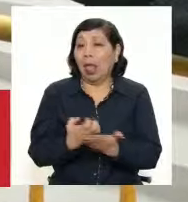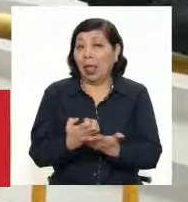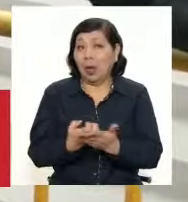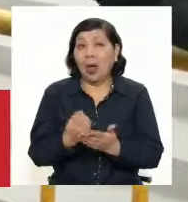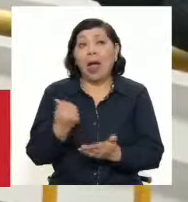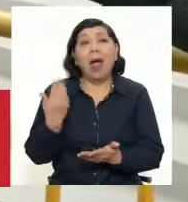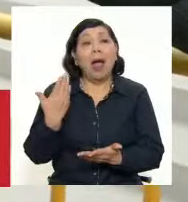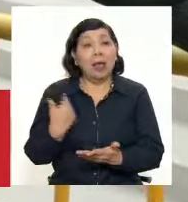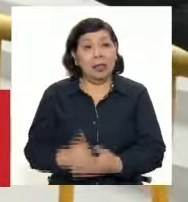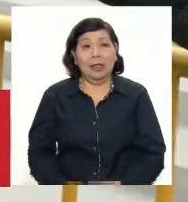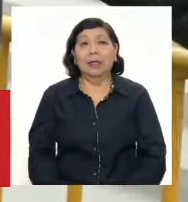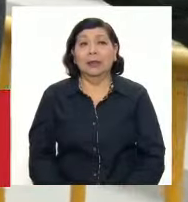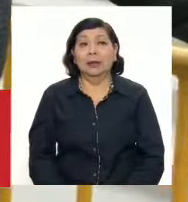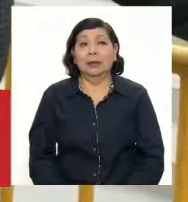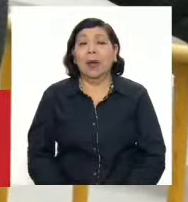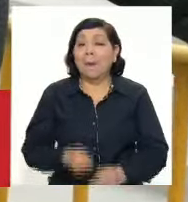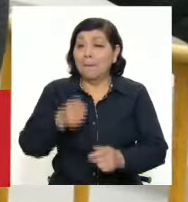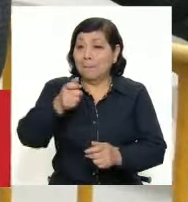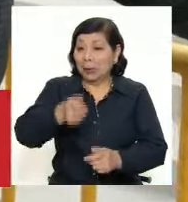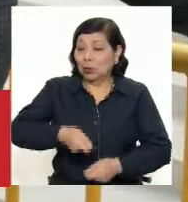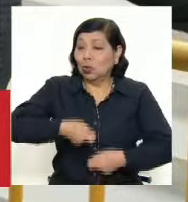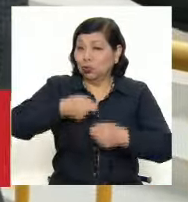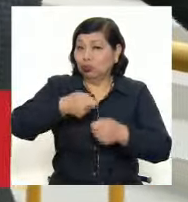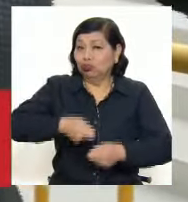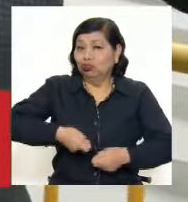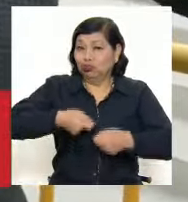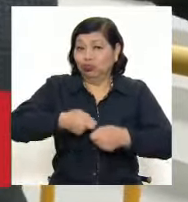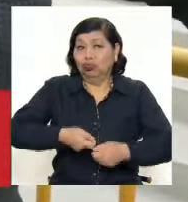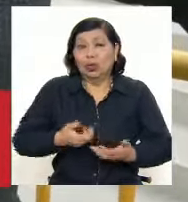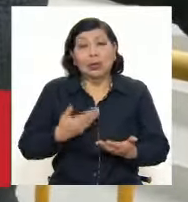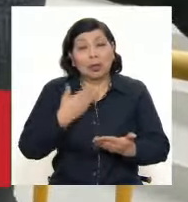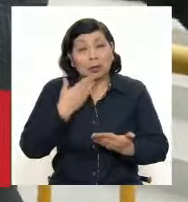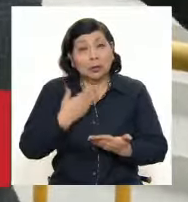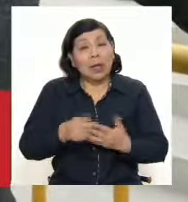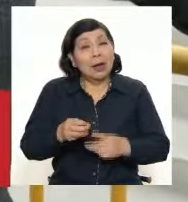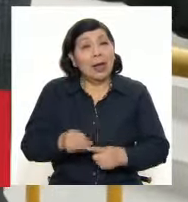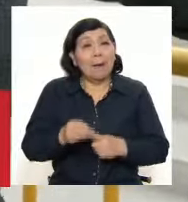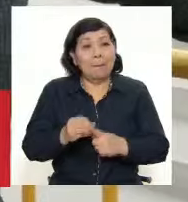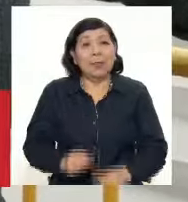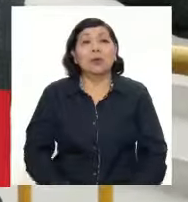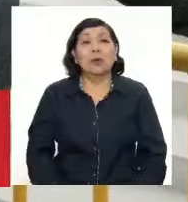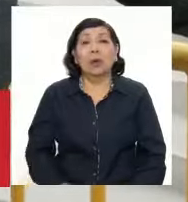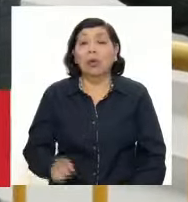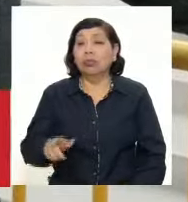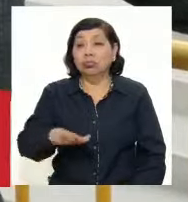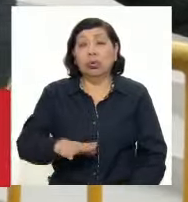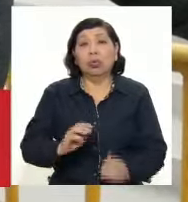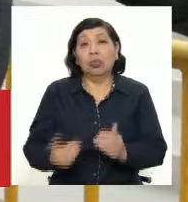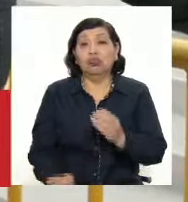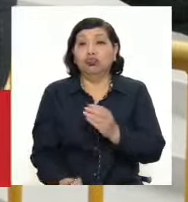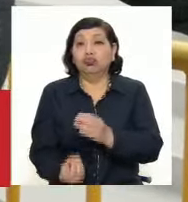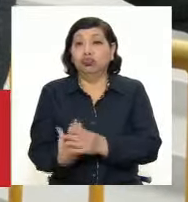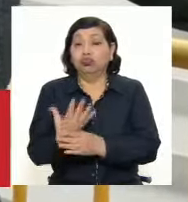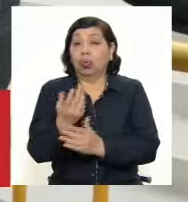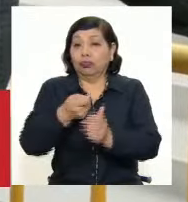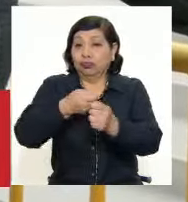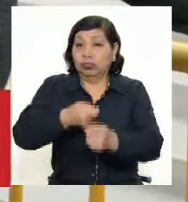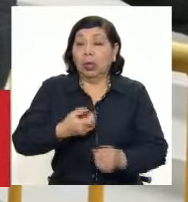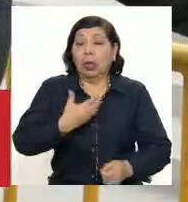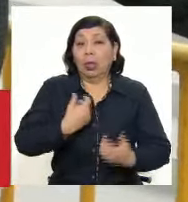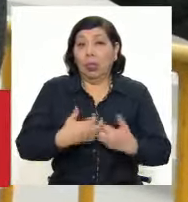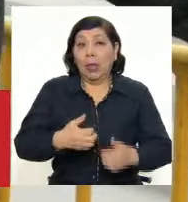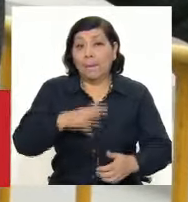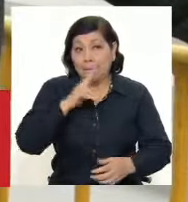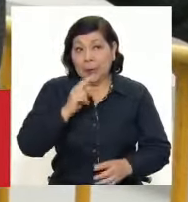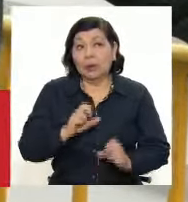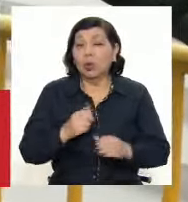económica. Y los agricultores tenemos en él una gratitud muy especial. Él propició el resurgimiento de la agricultura empresarial en el